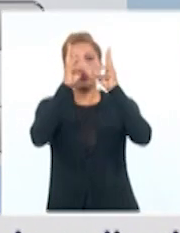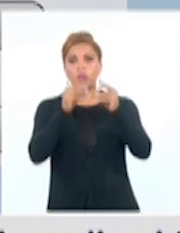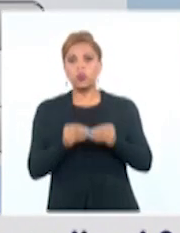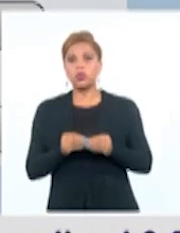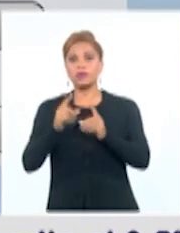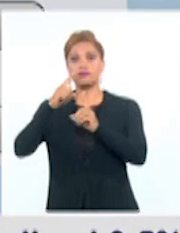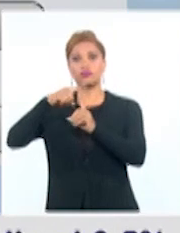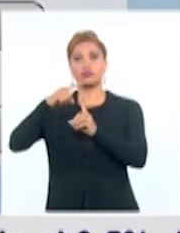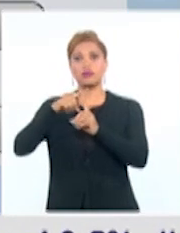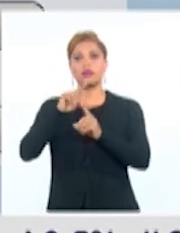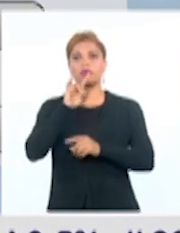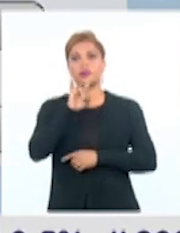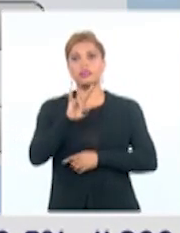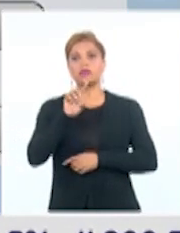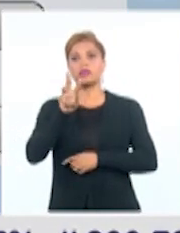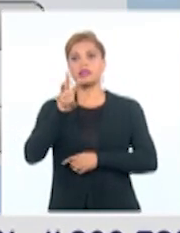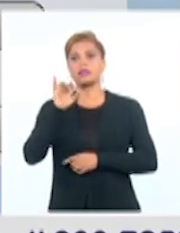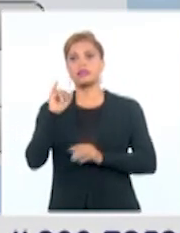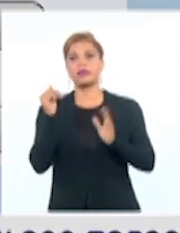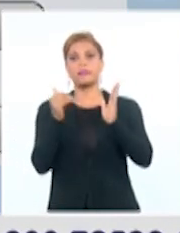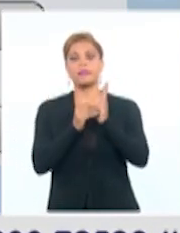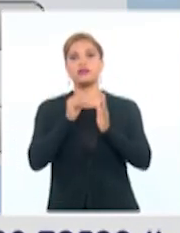de